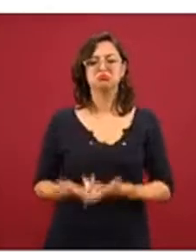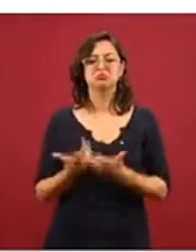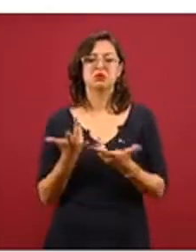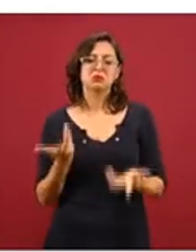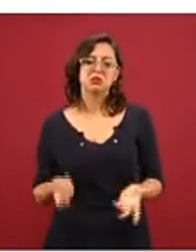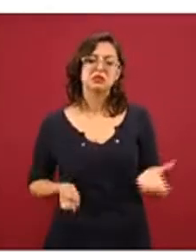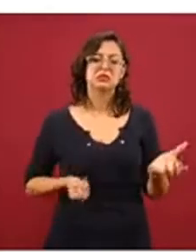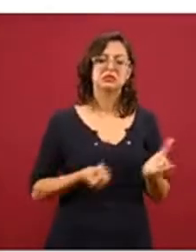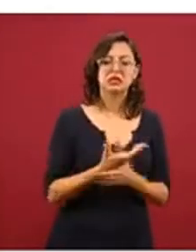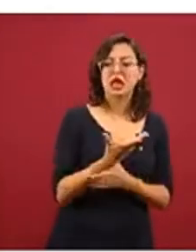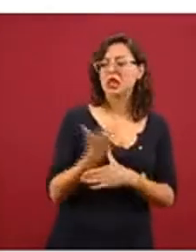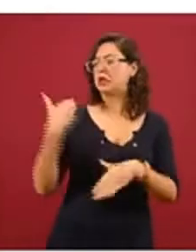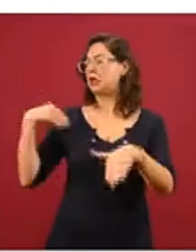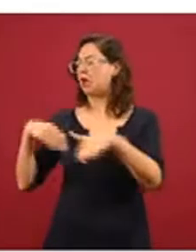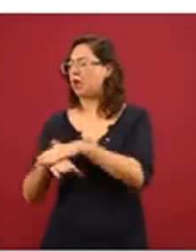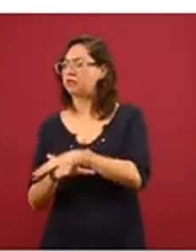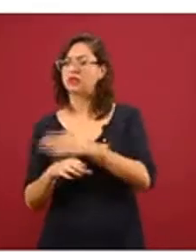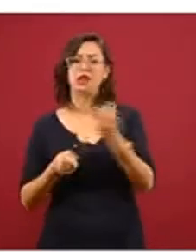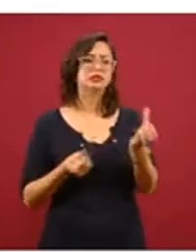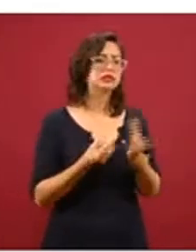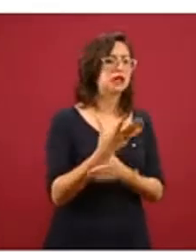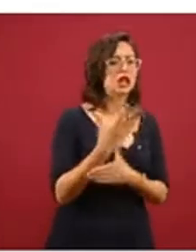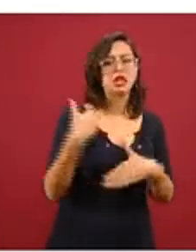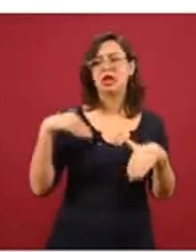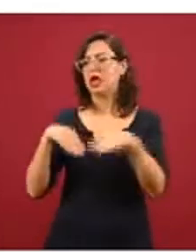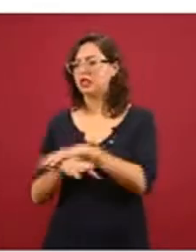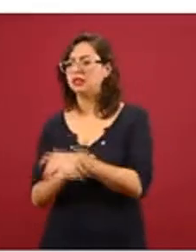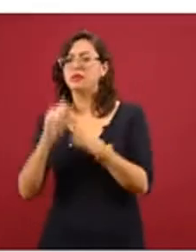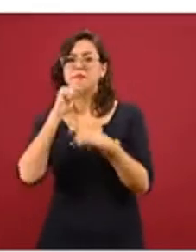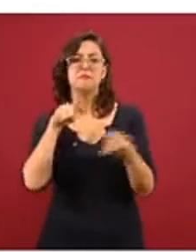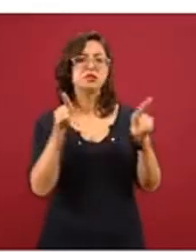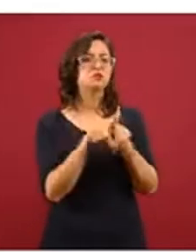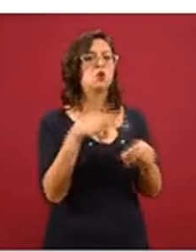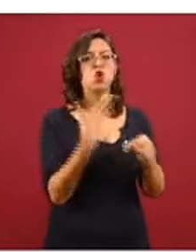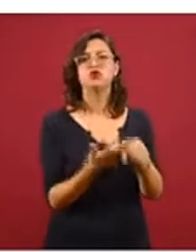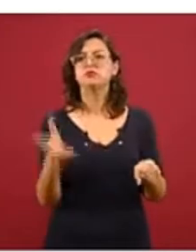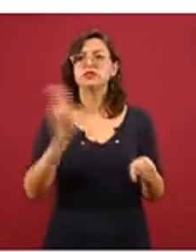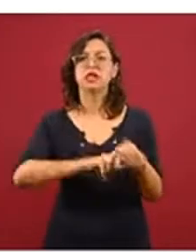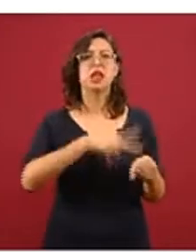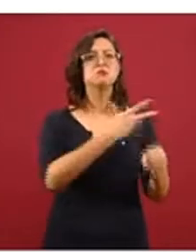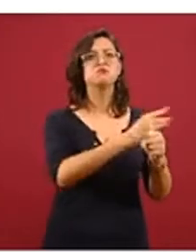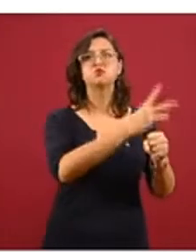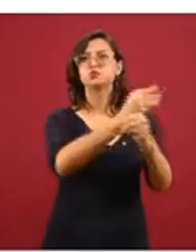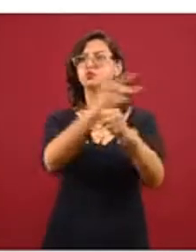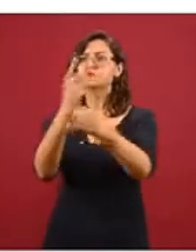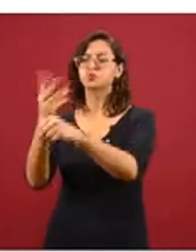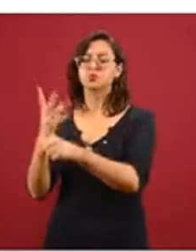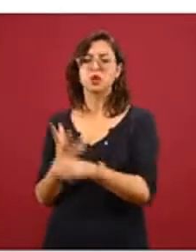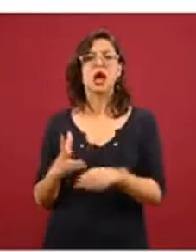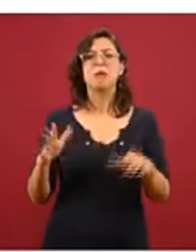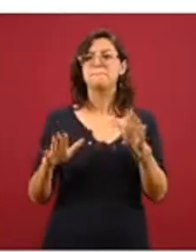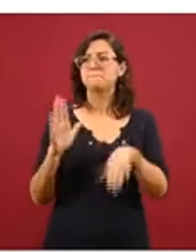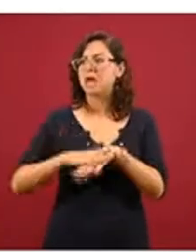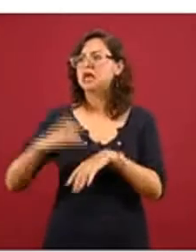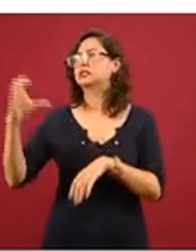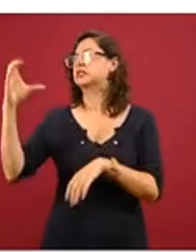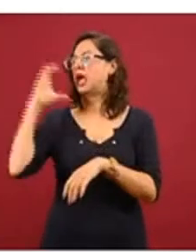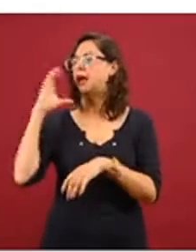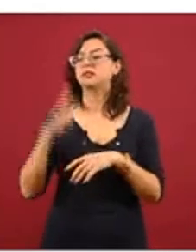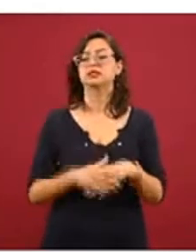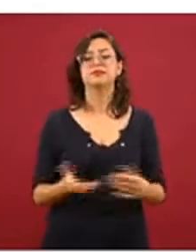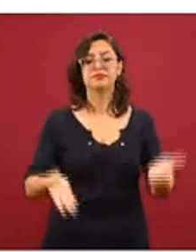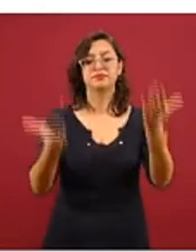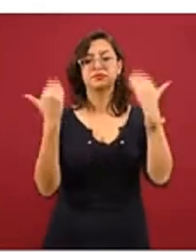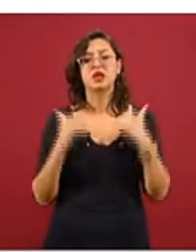los egresos y la posibilidad de reconvertir y expandir más camas. Veamos en la siguiente diapositiva ahora